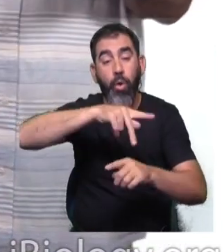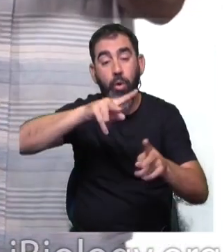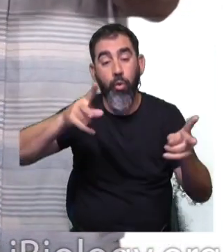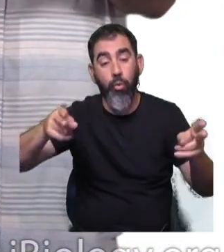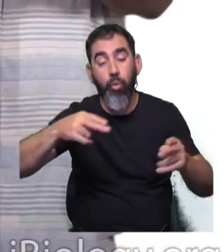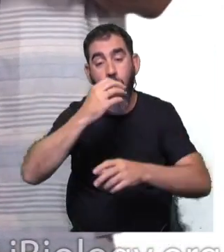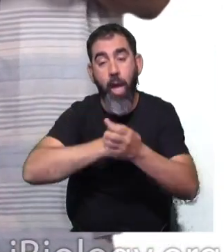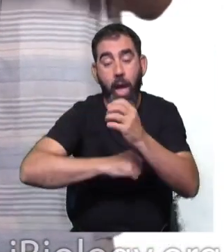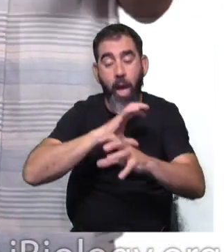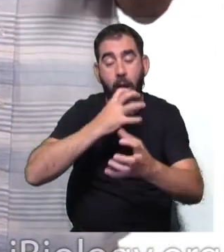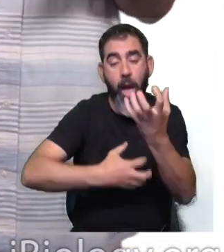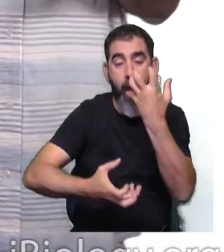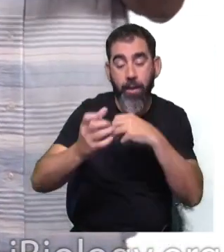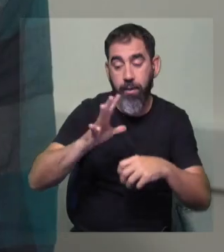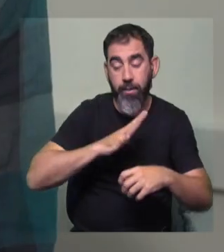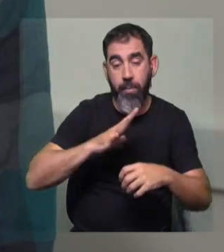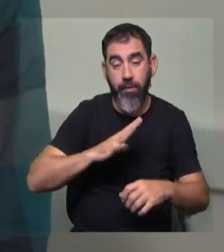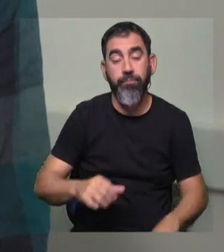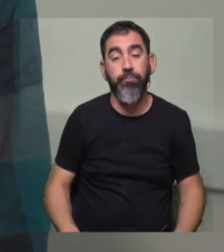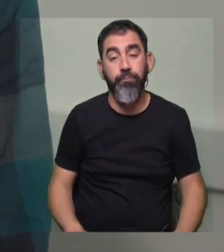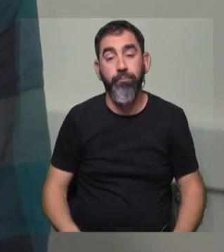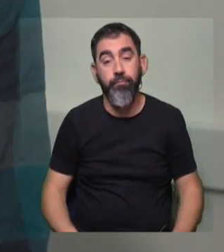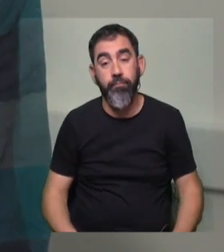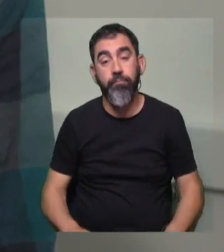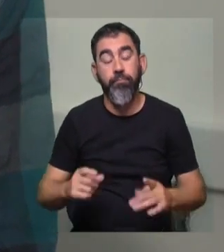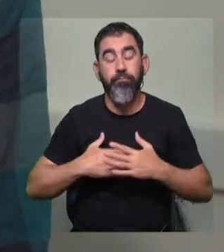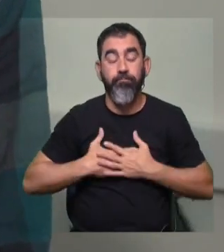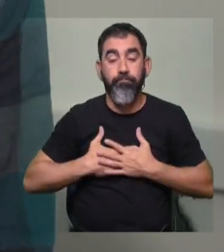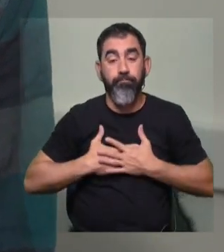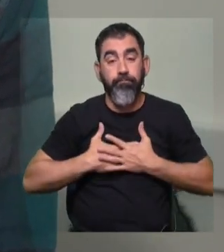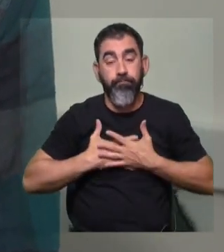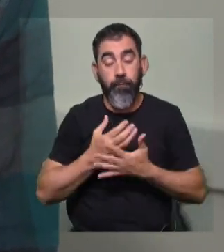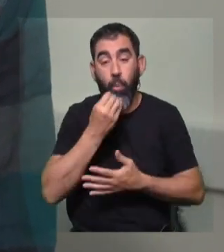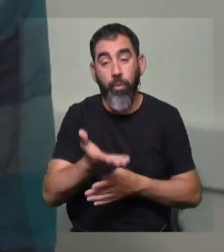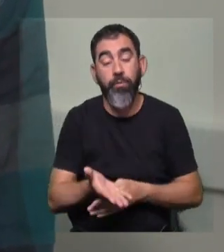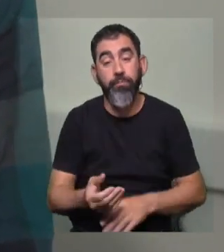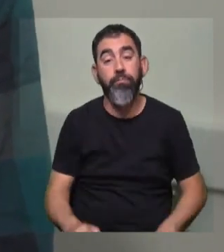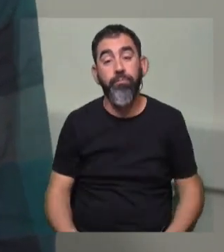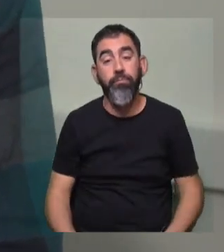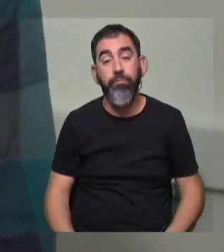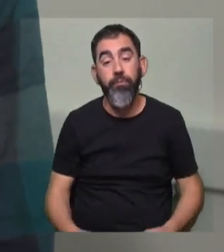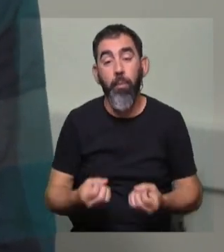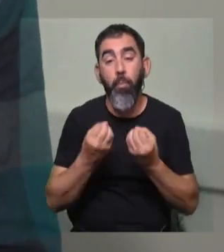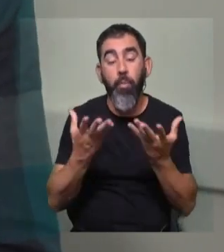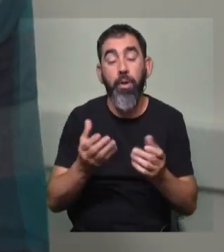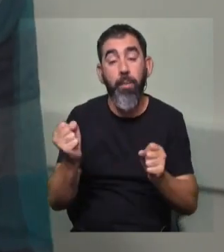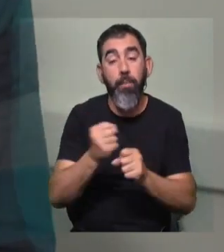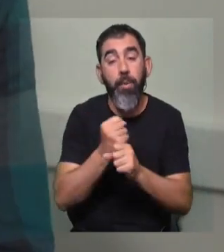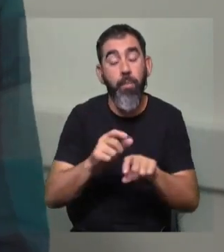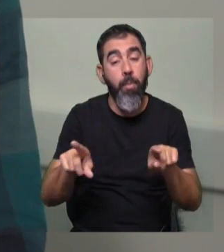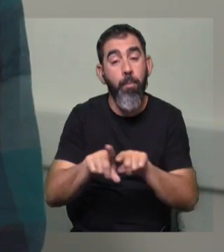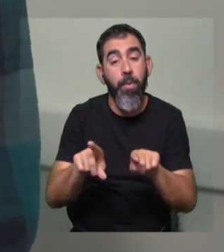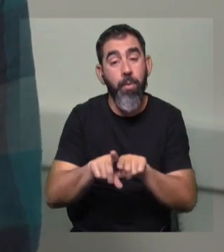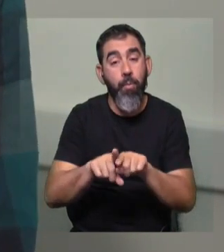los animales tenemos. A la vez fue emocionante porque el Nobel era obtenido con el mismo